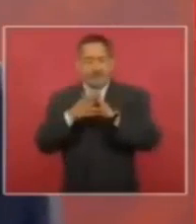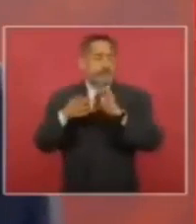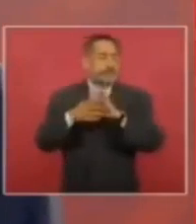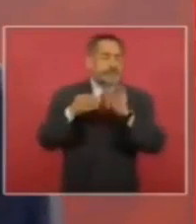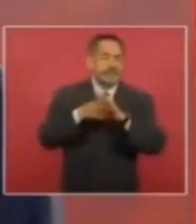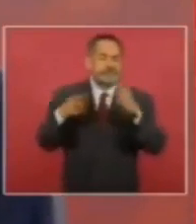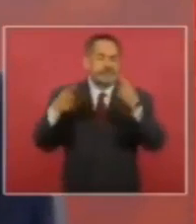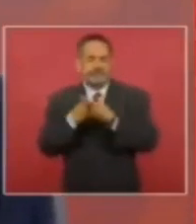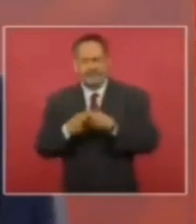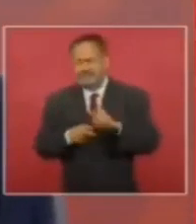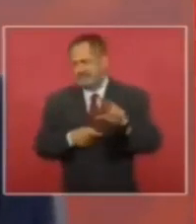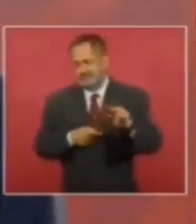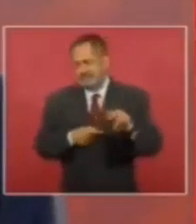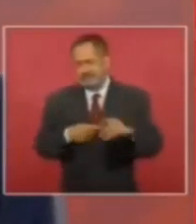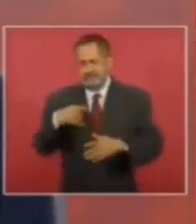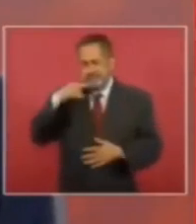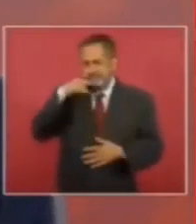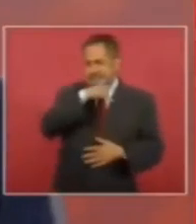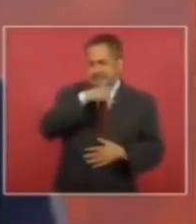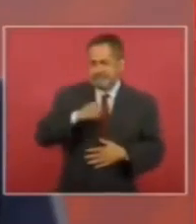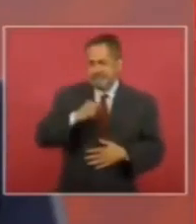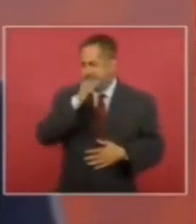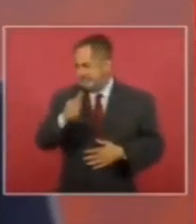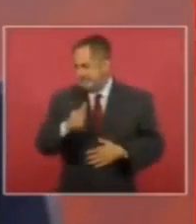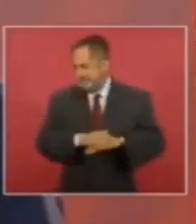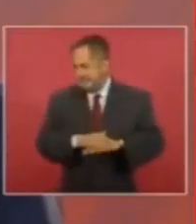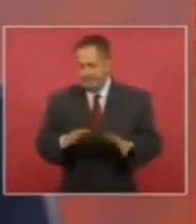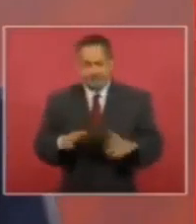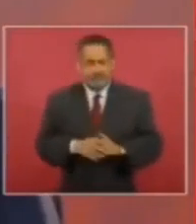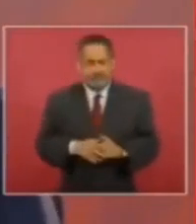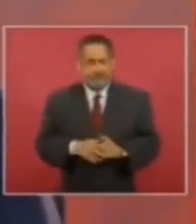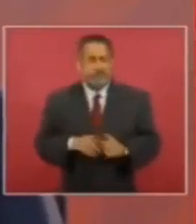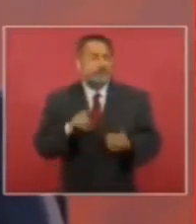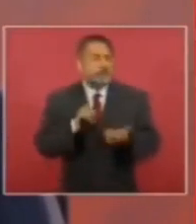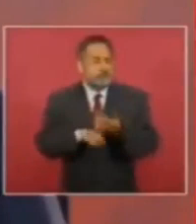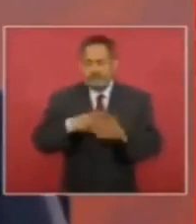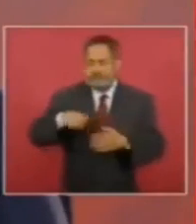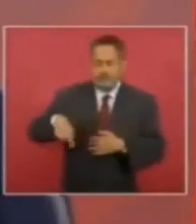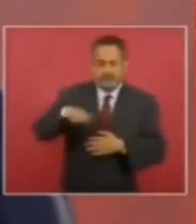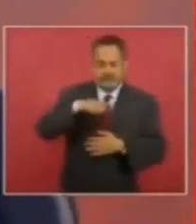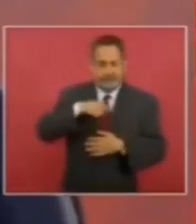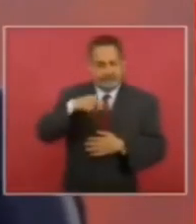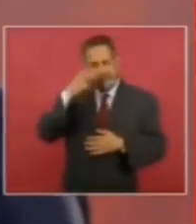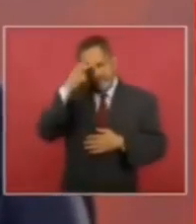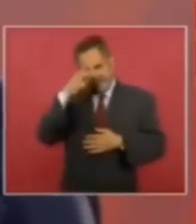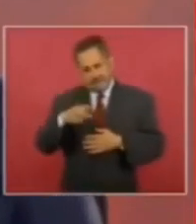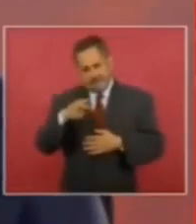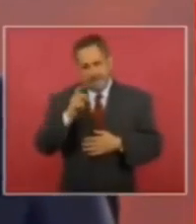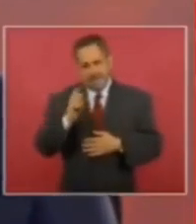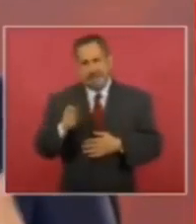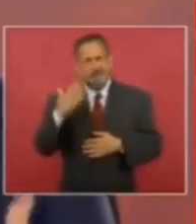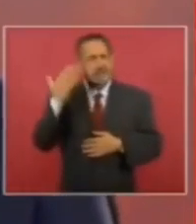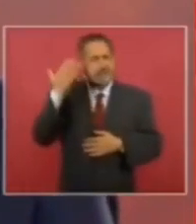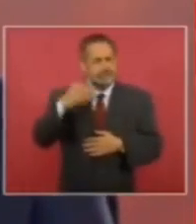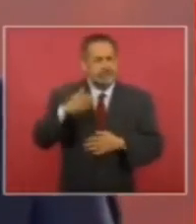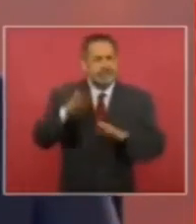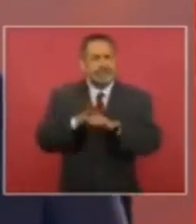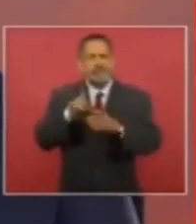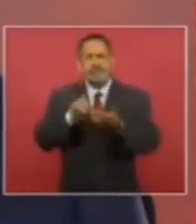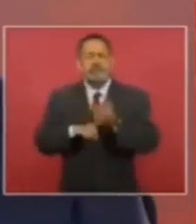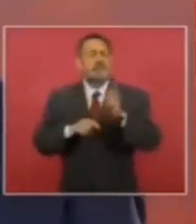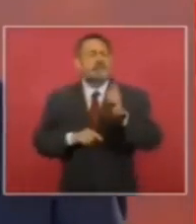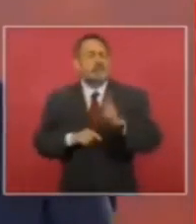contrapuestos, no somos hipócritas. Y también que los mexicanos sepan que